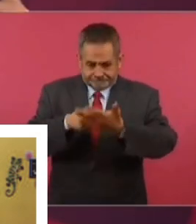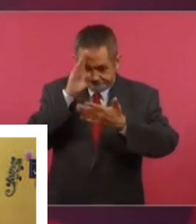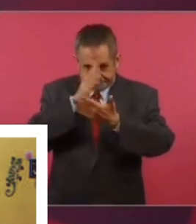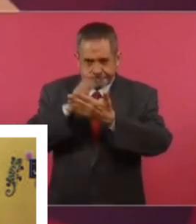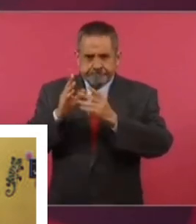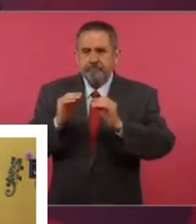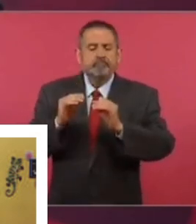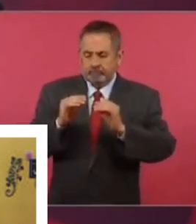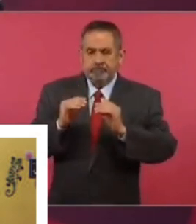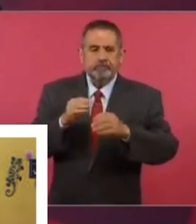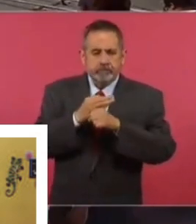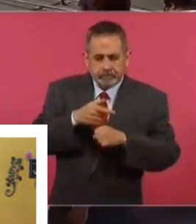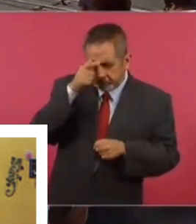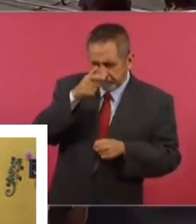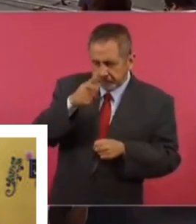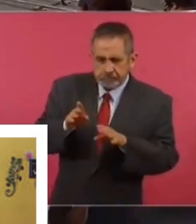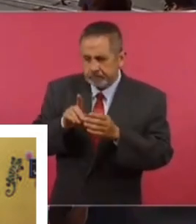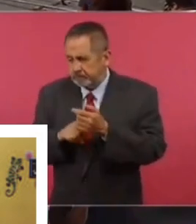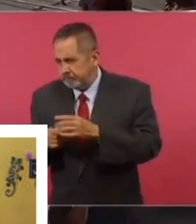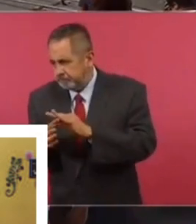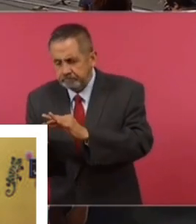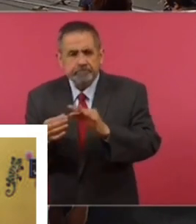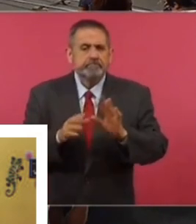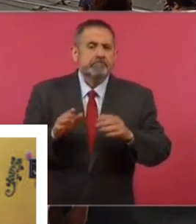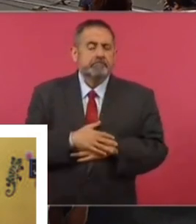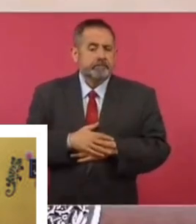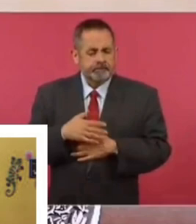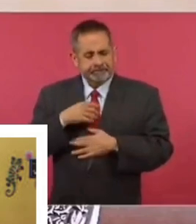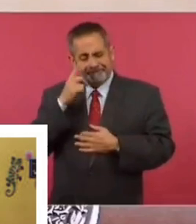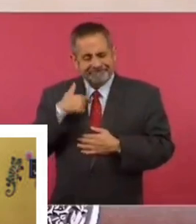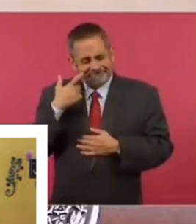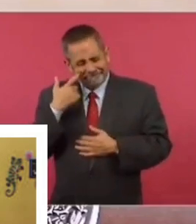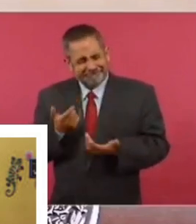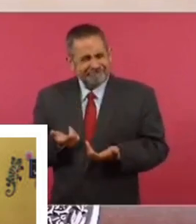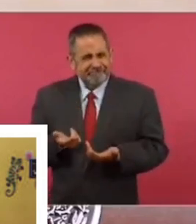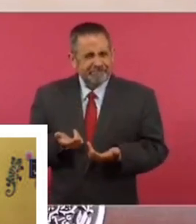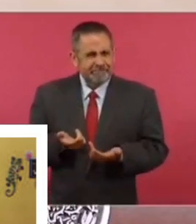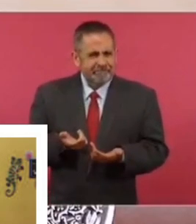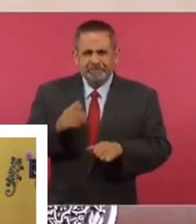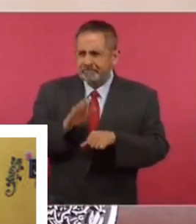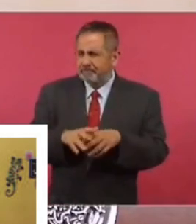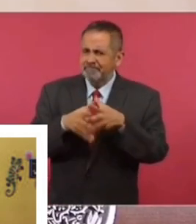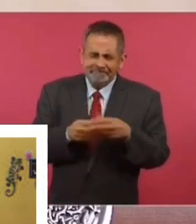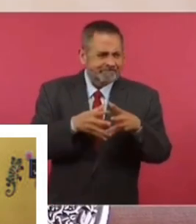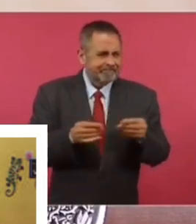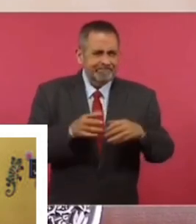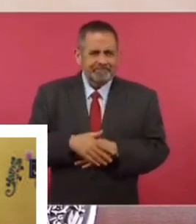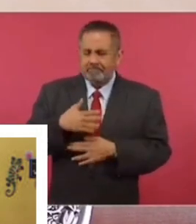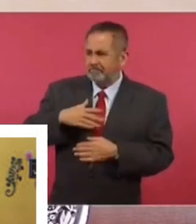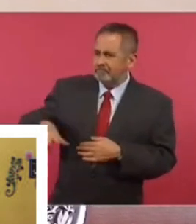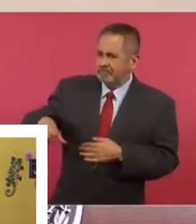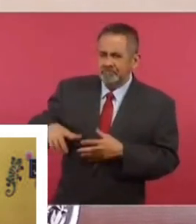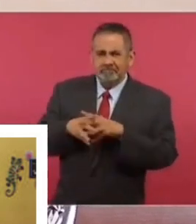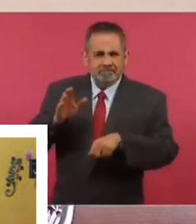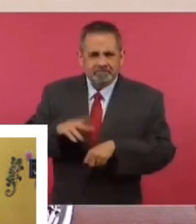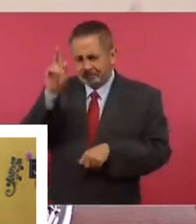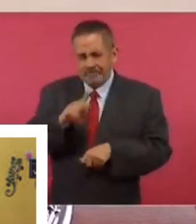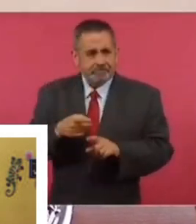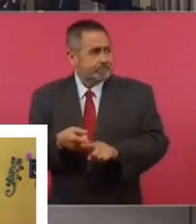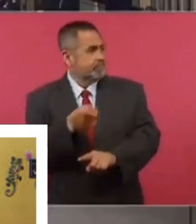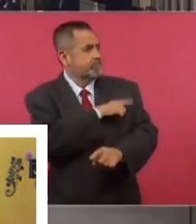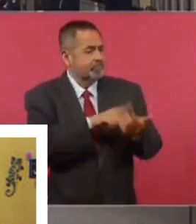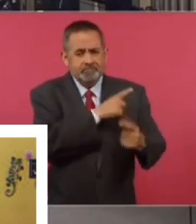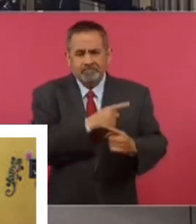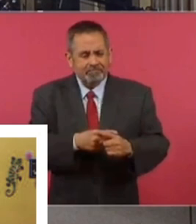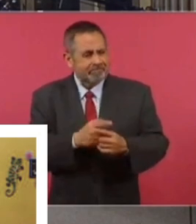entonces se empezaron a dar cifras, y a nosotros nos llamaba la atención, de que había más desaparecidos en el gobierno nuestro que en